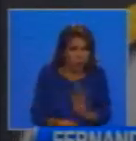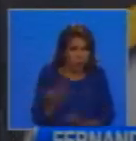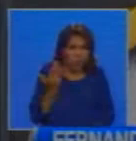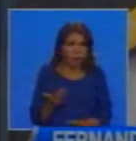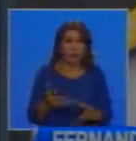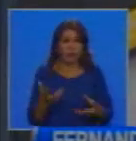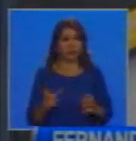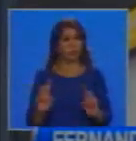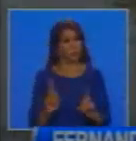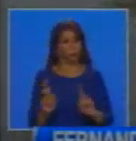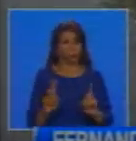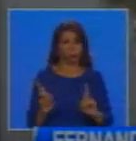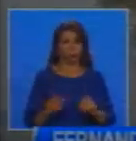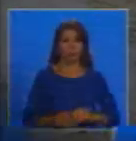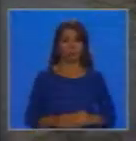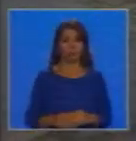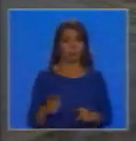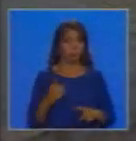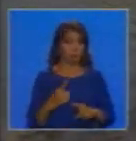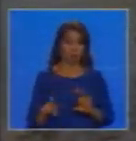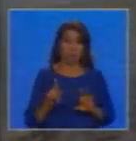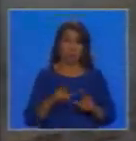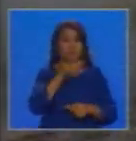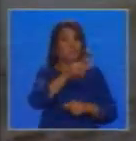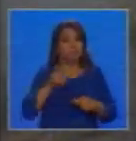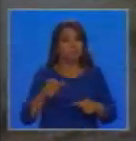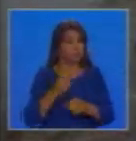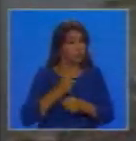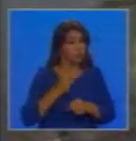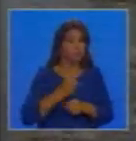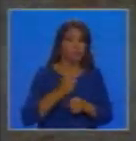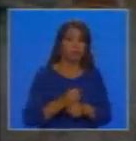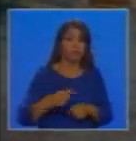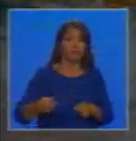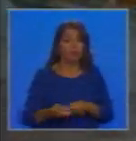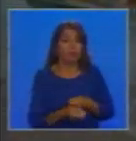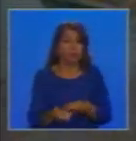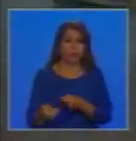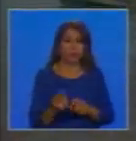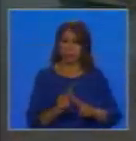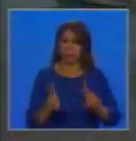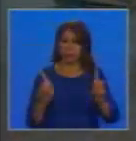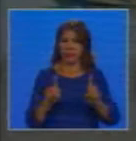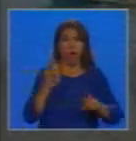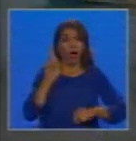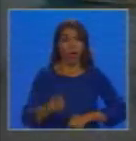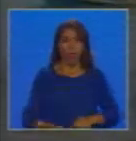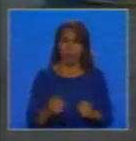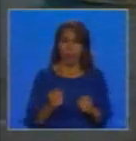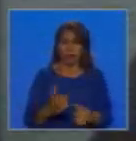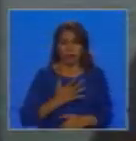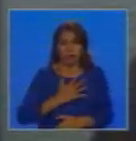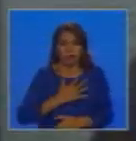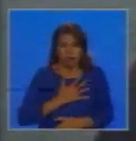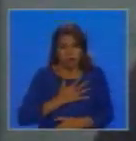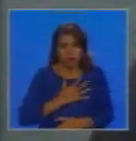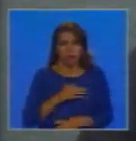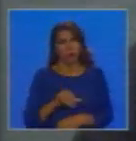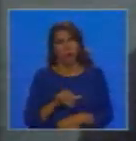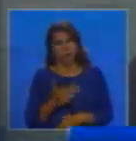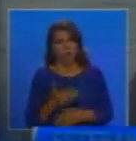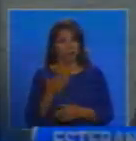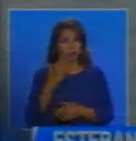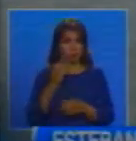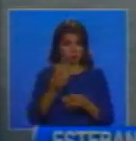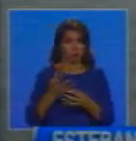demostrar gráficamente. Pero cada día, según los pescadores, se presentan diferentes historias, unas más lamentables que otras. Yo creo que mis